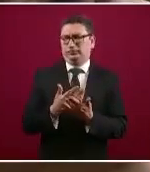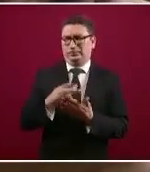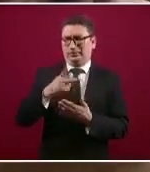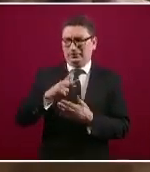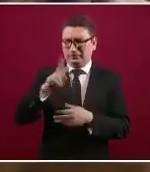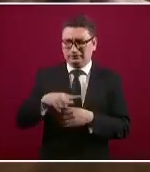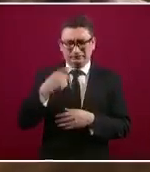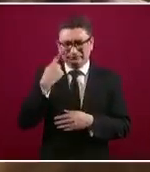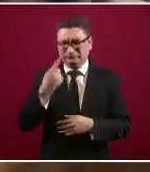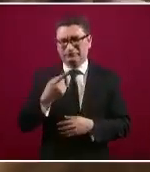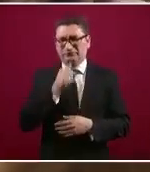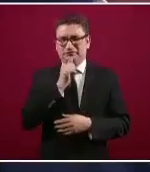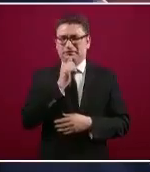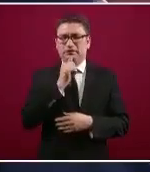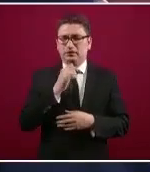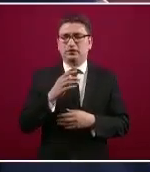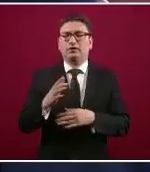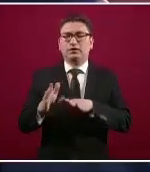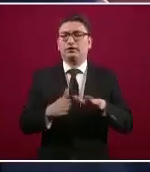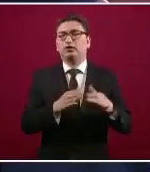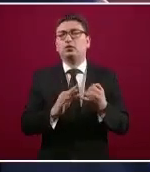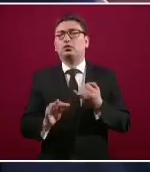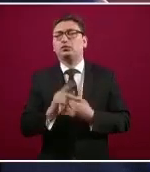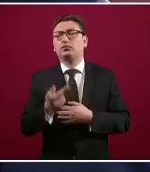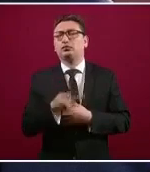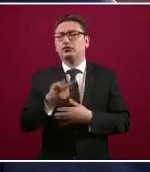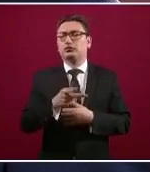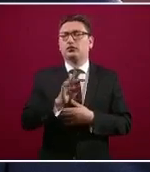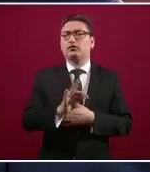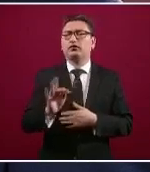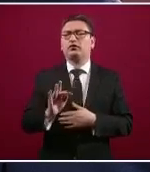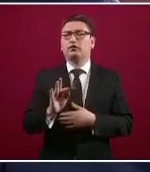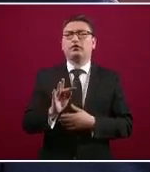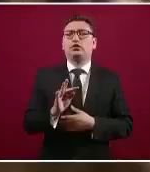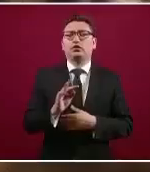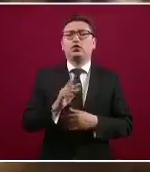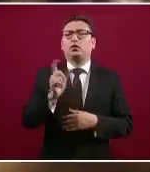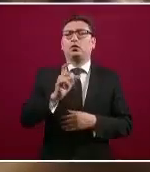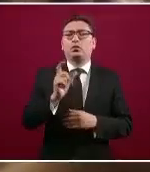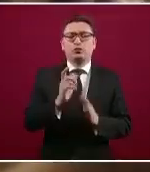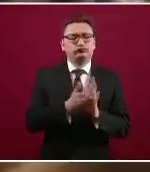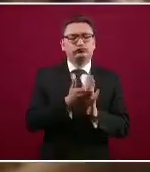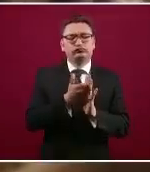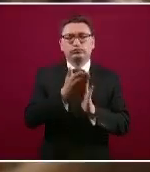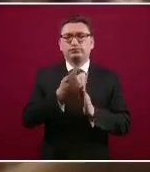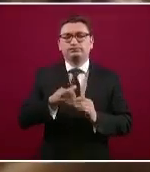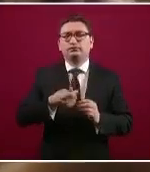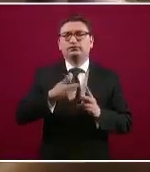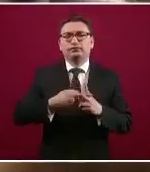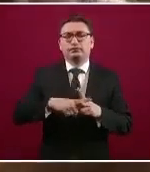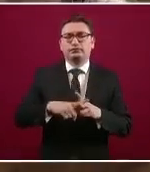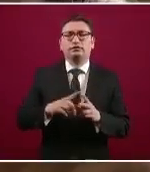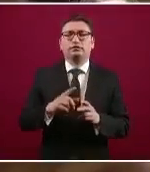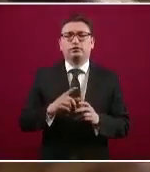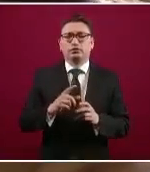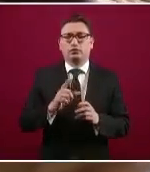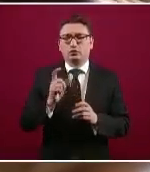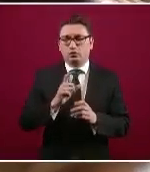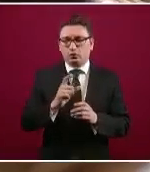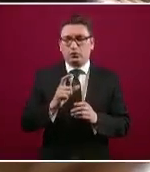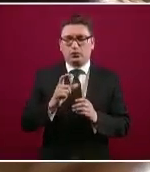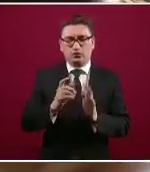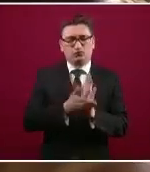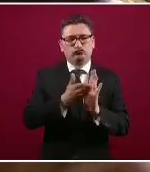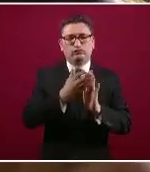saber si ya hay una fecha también de cuándo se va a poner la primera piedra de las instalaciones de la Guardia Nacional. Nos comentó que era